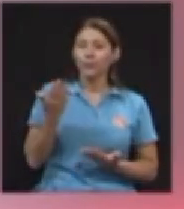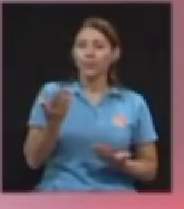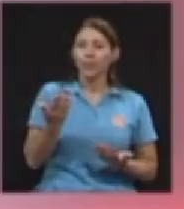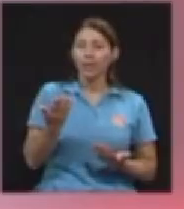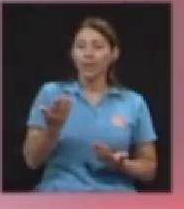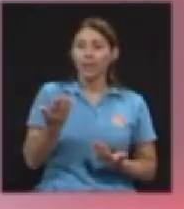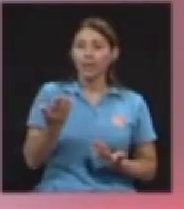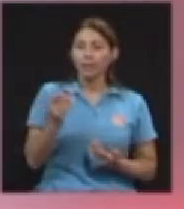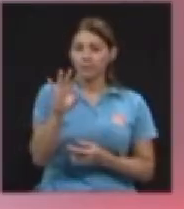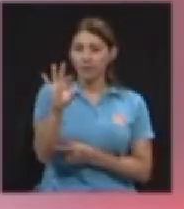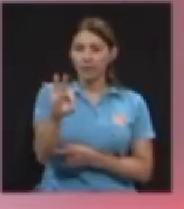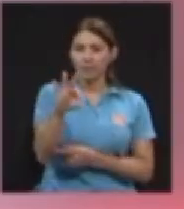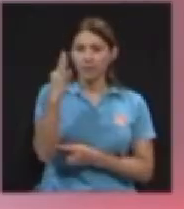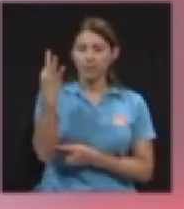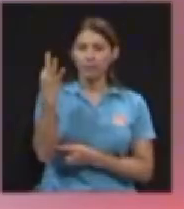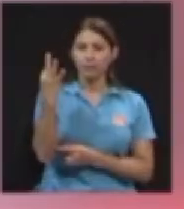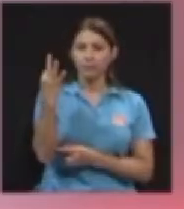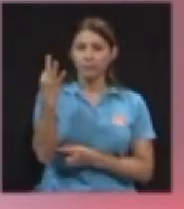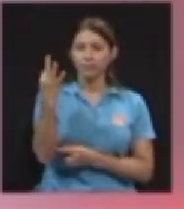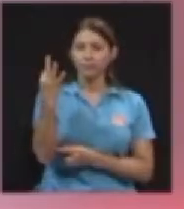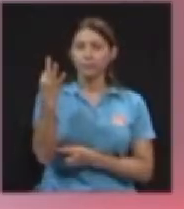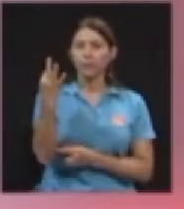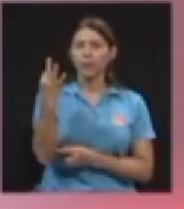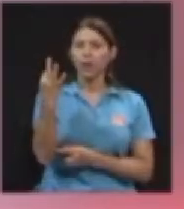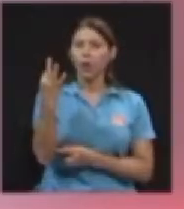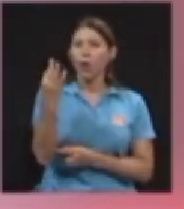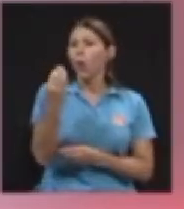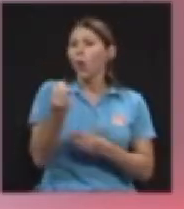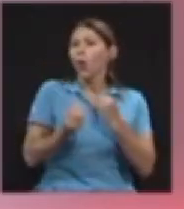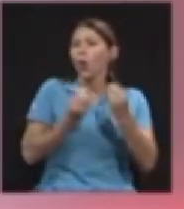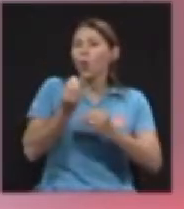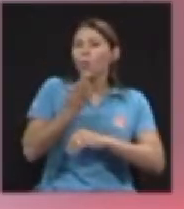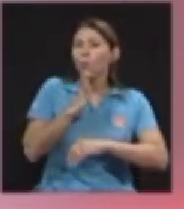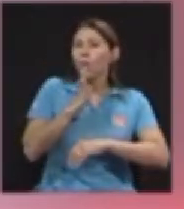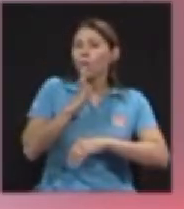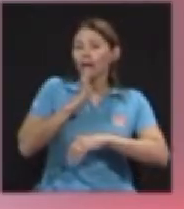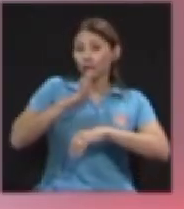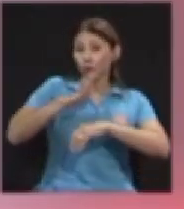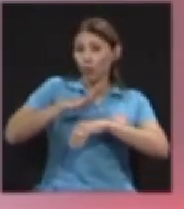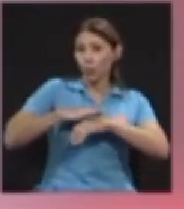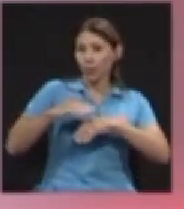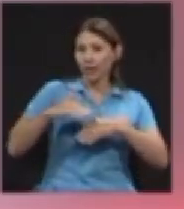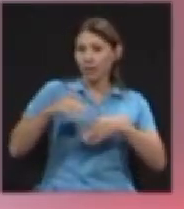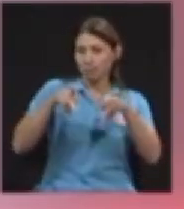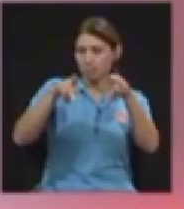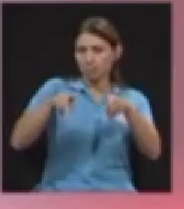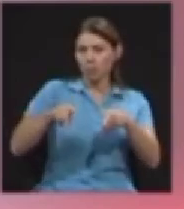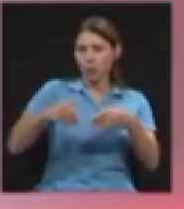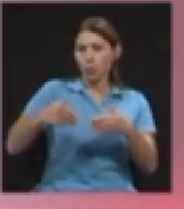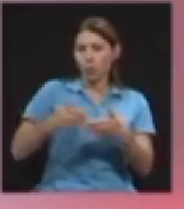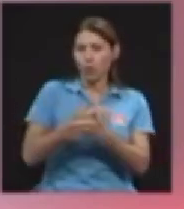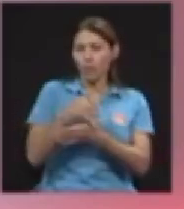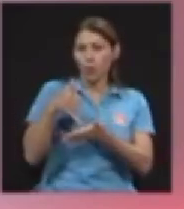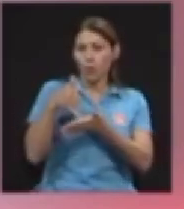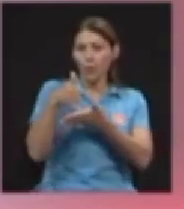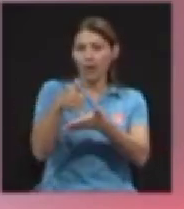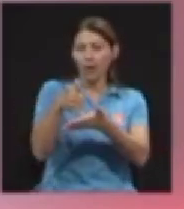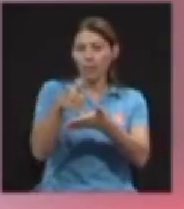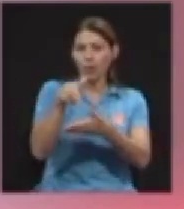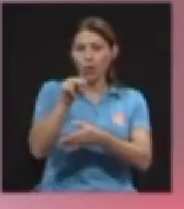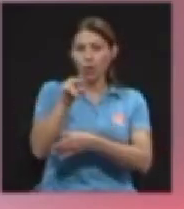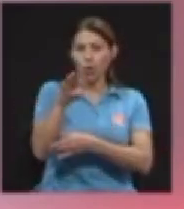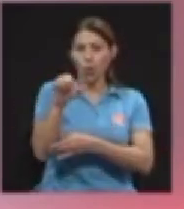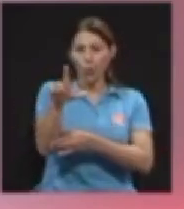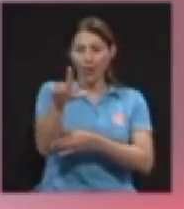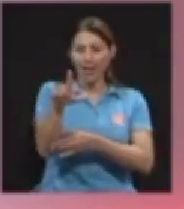la manera de cómo referirse al nuevo premio Nobel en algunos contextos es